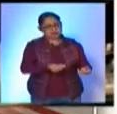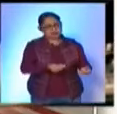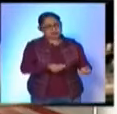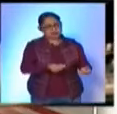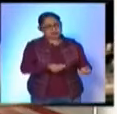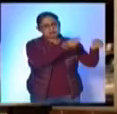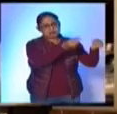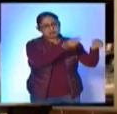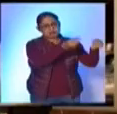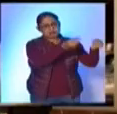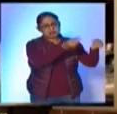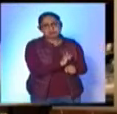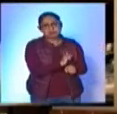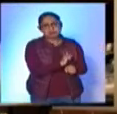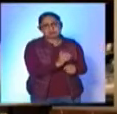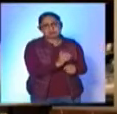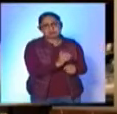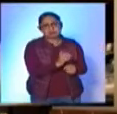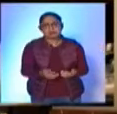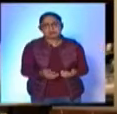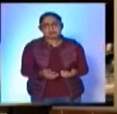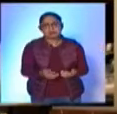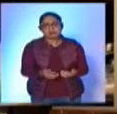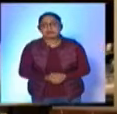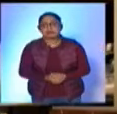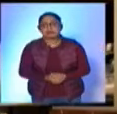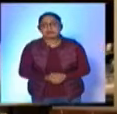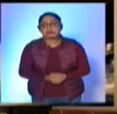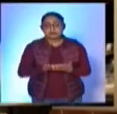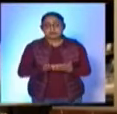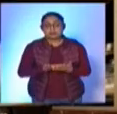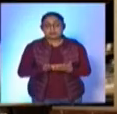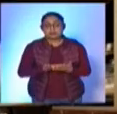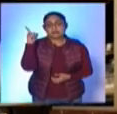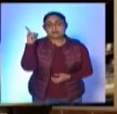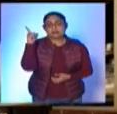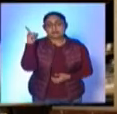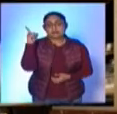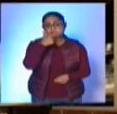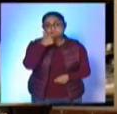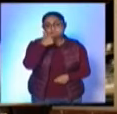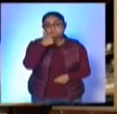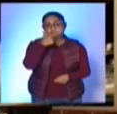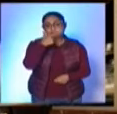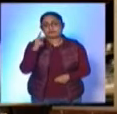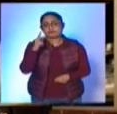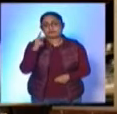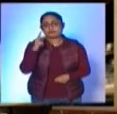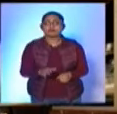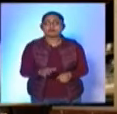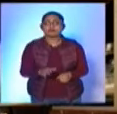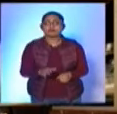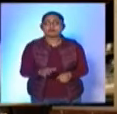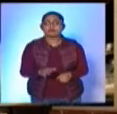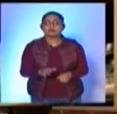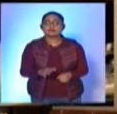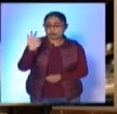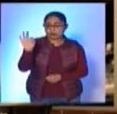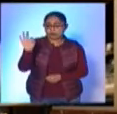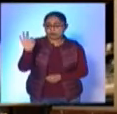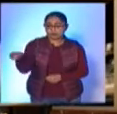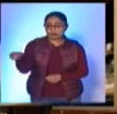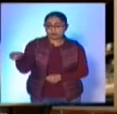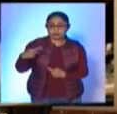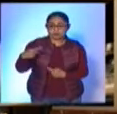en garantía de los vehículos. Es una situación grave porque te puedo comentar que un 60% debe